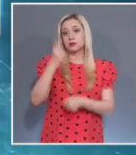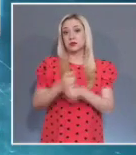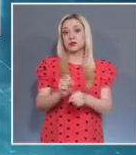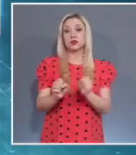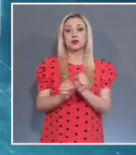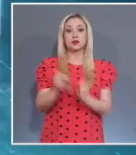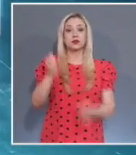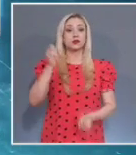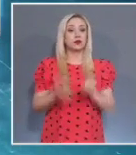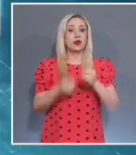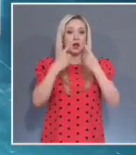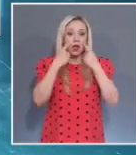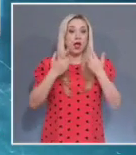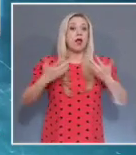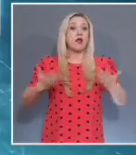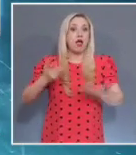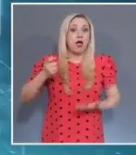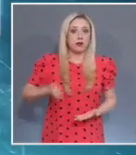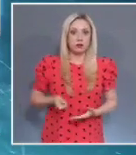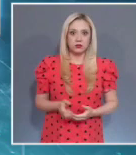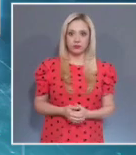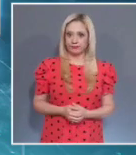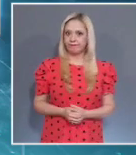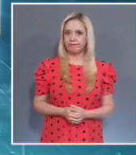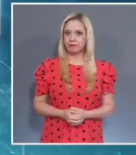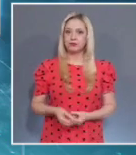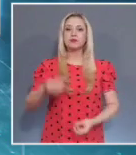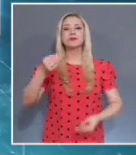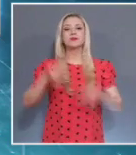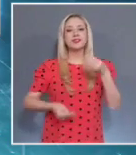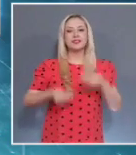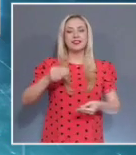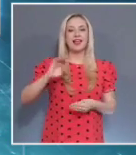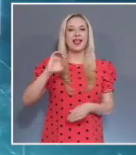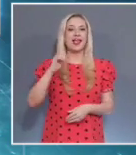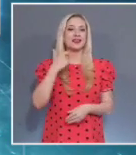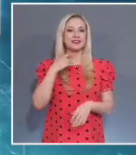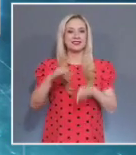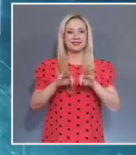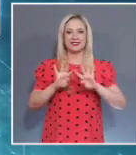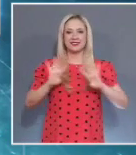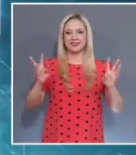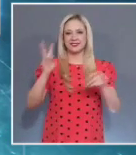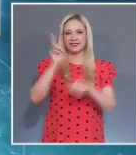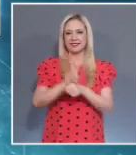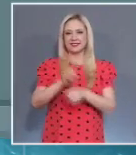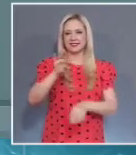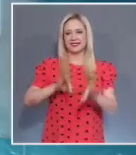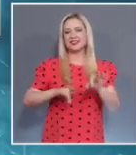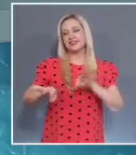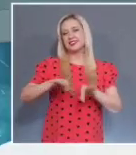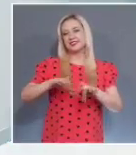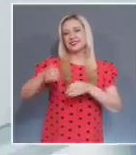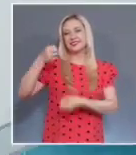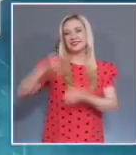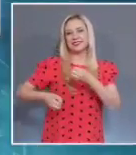Reconocen trayectoria del magistrado y exconsejero de la Judicatura Federal, Manuel Ernesto Saloma Vera.